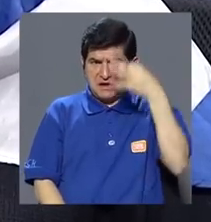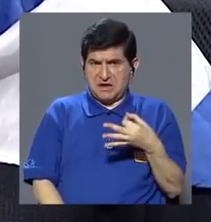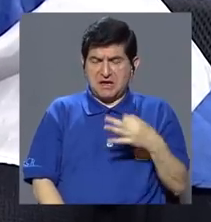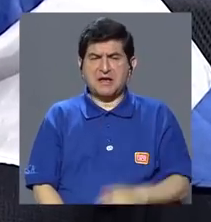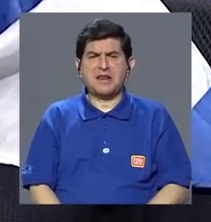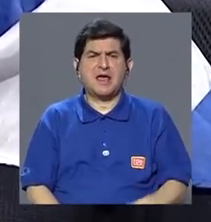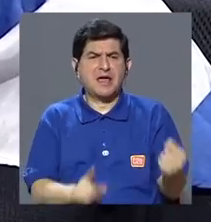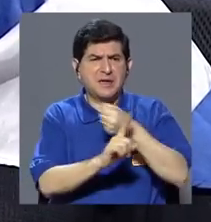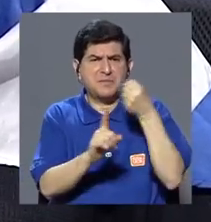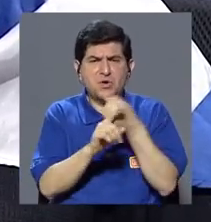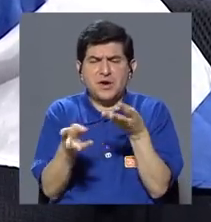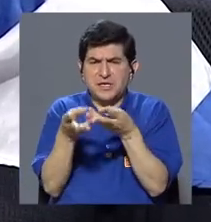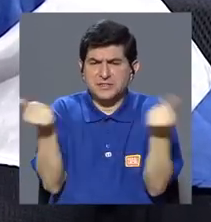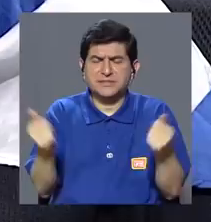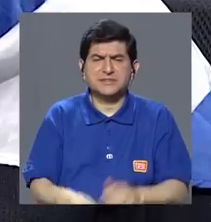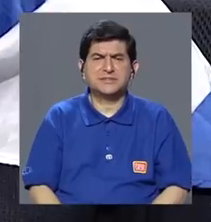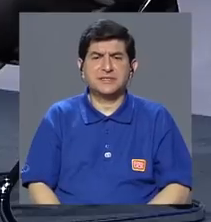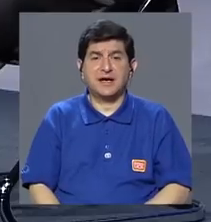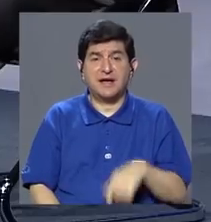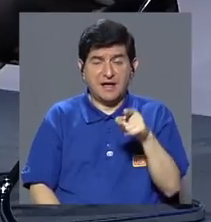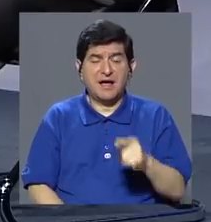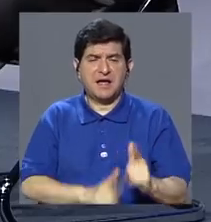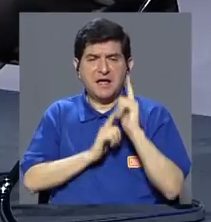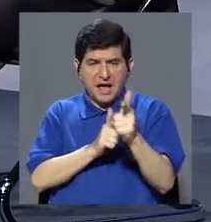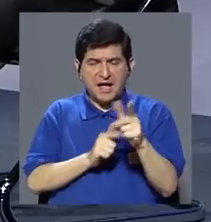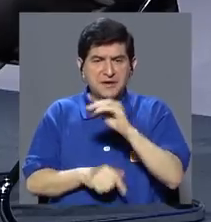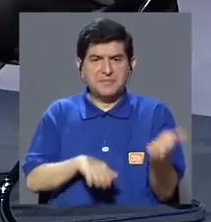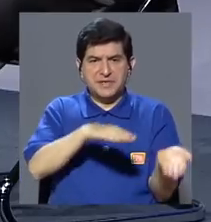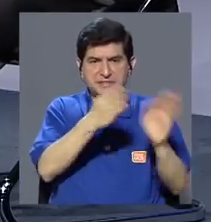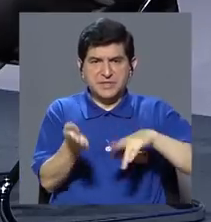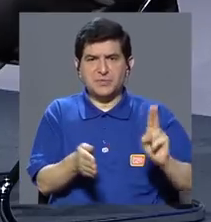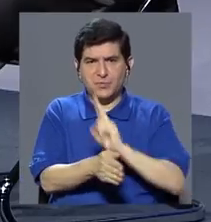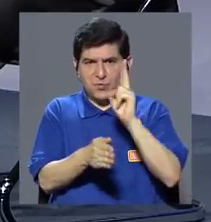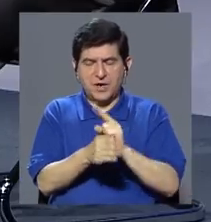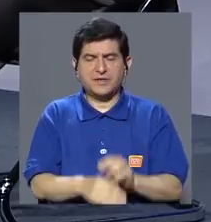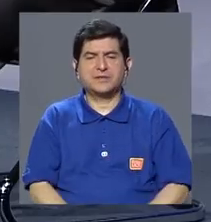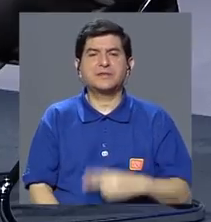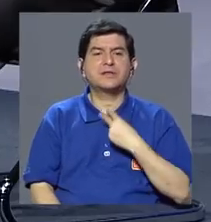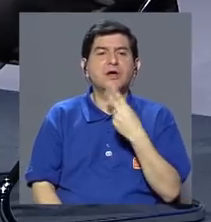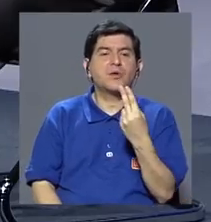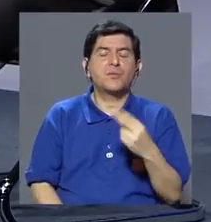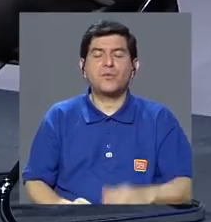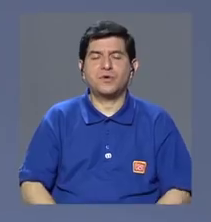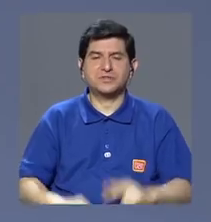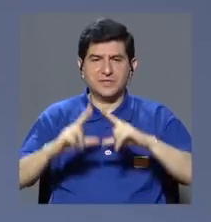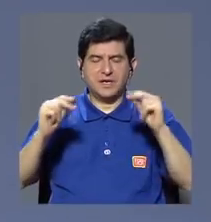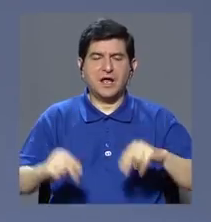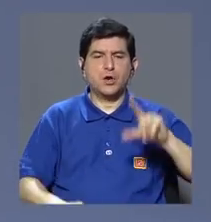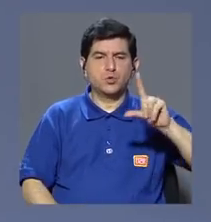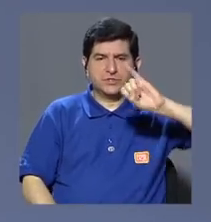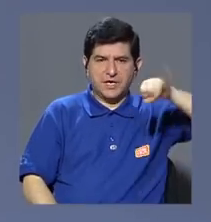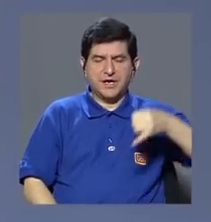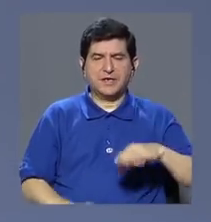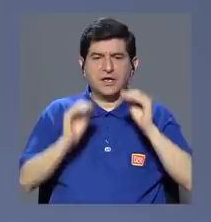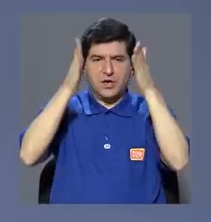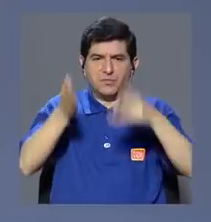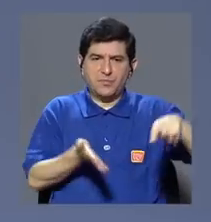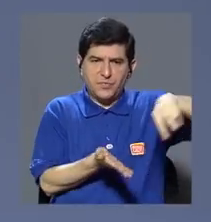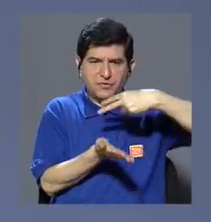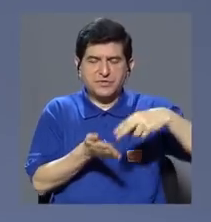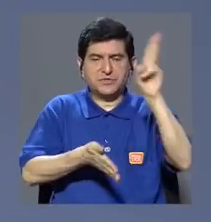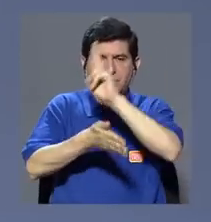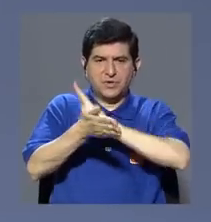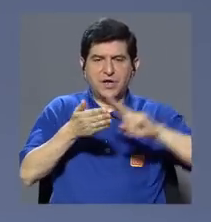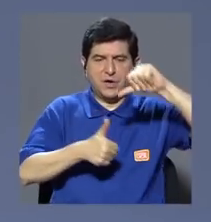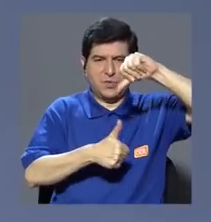violencia y con armas y con muerte como una voz desde nicaragua jarquín profesora de danza de la universidad